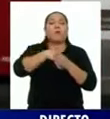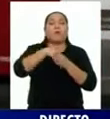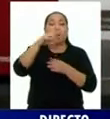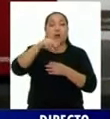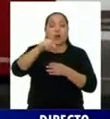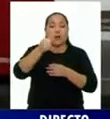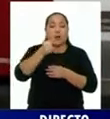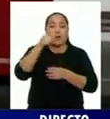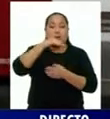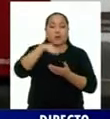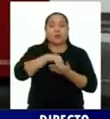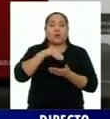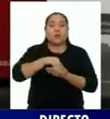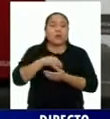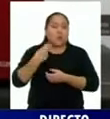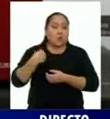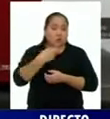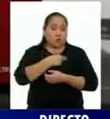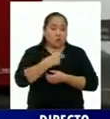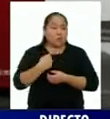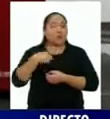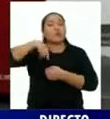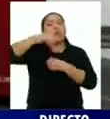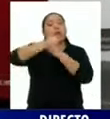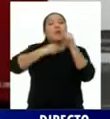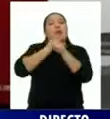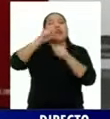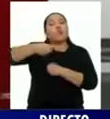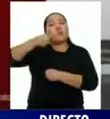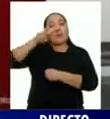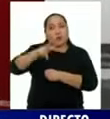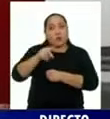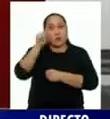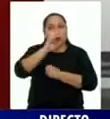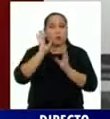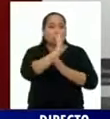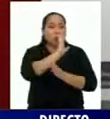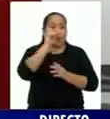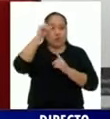nuestro Banco Central desde el año 2002 tiene una política